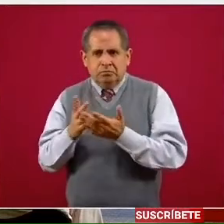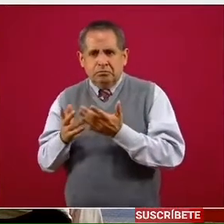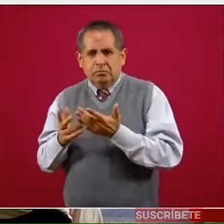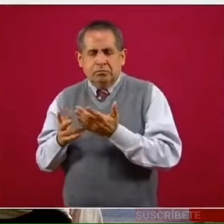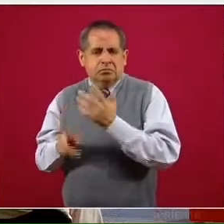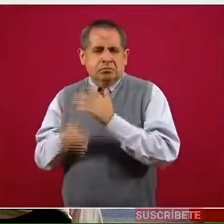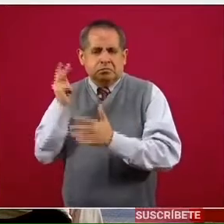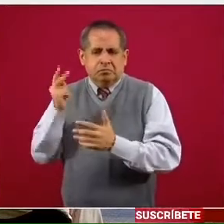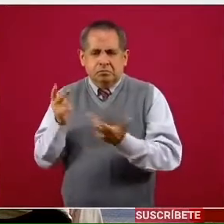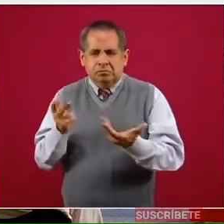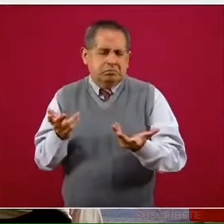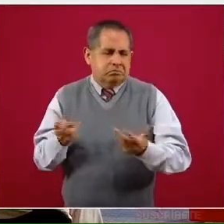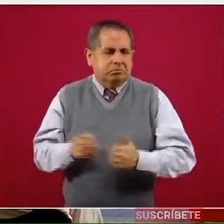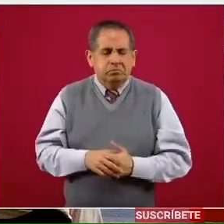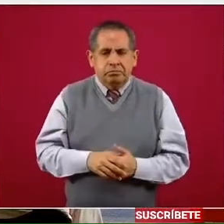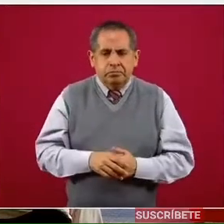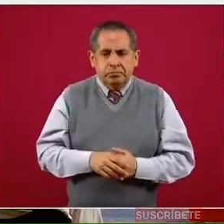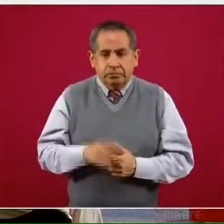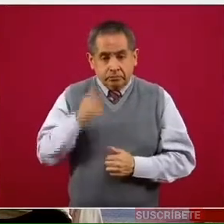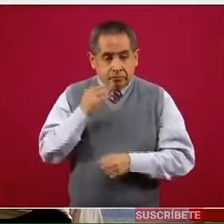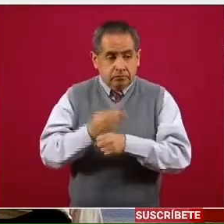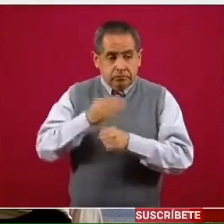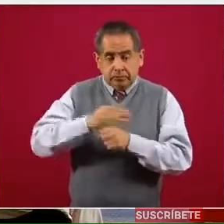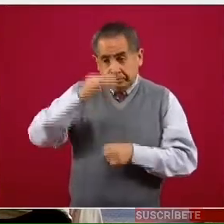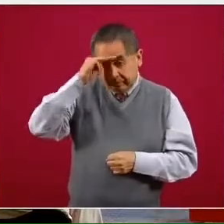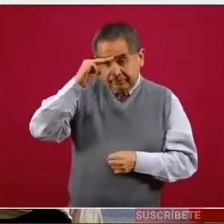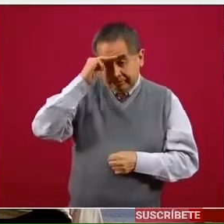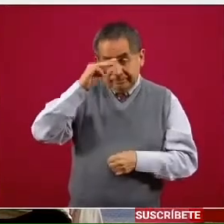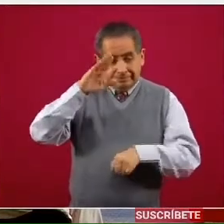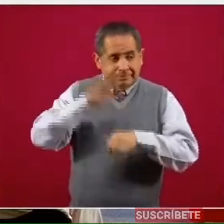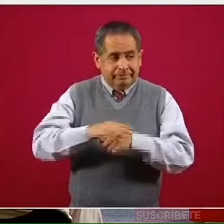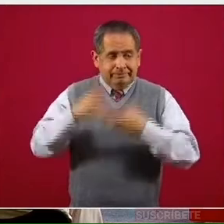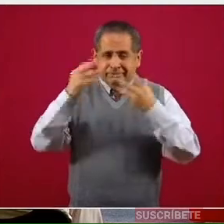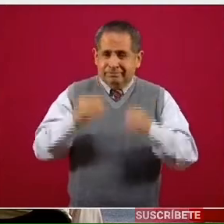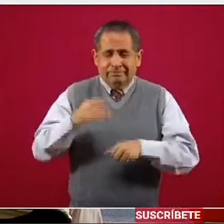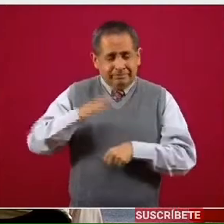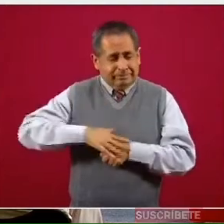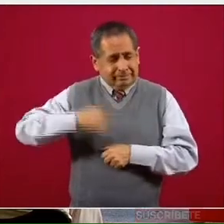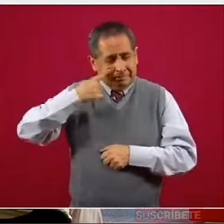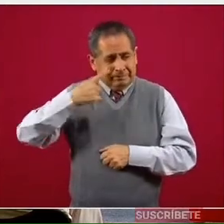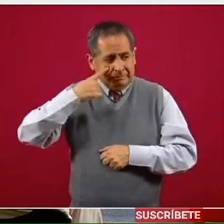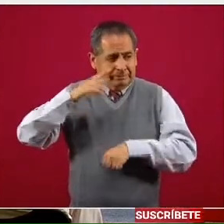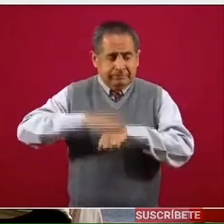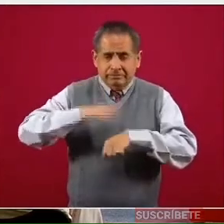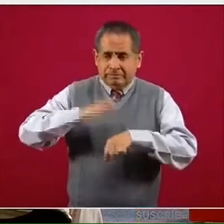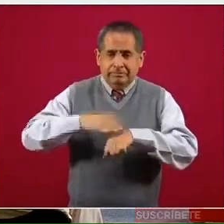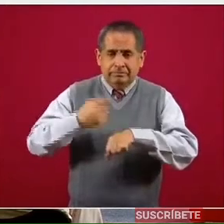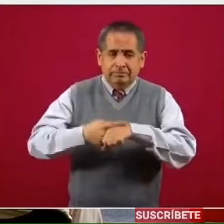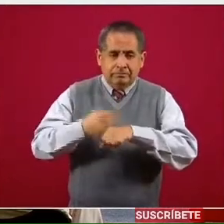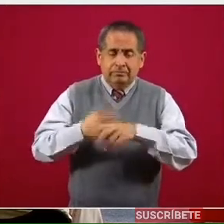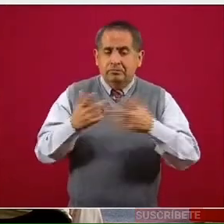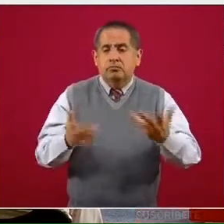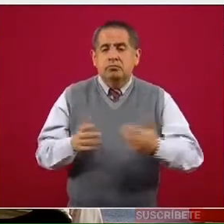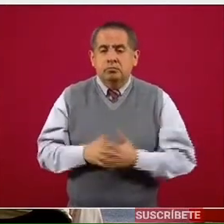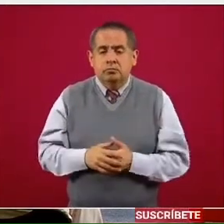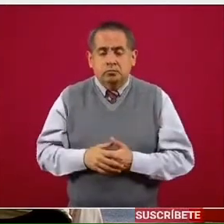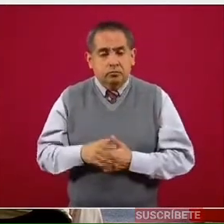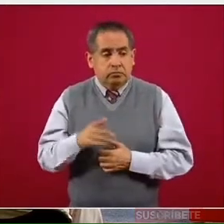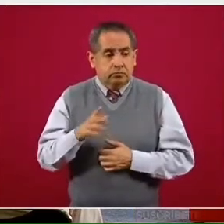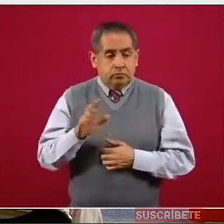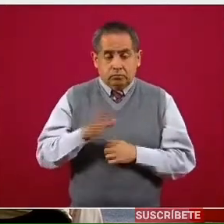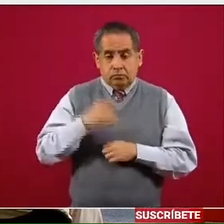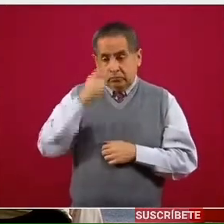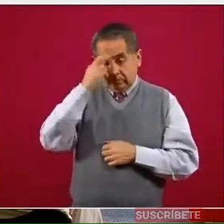muy despoblada. En este momento Mexicali es la zona donde hay mayor actividad, después de que pasaron una